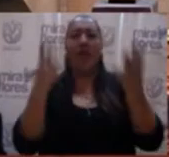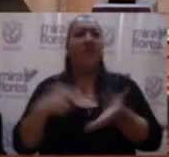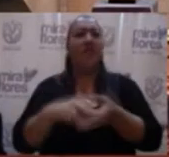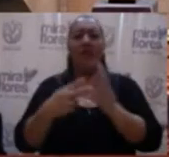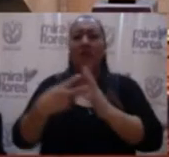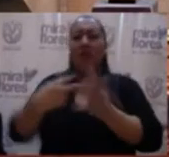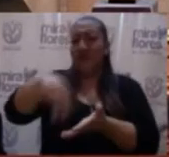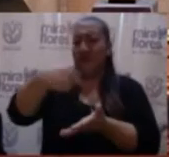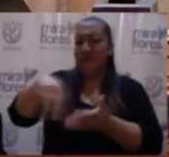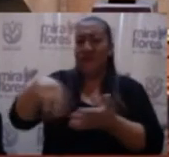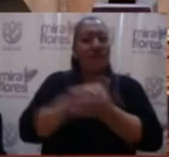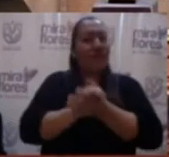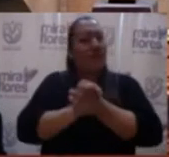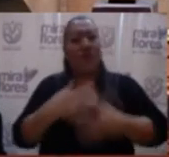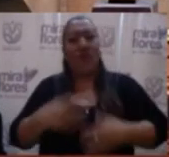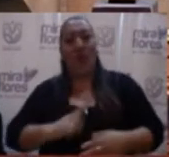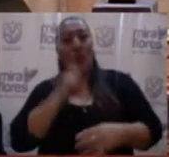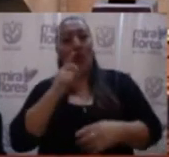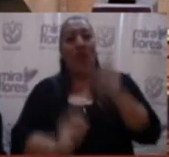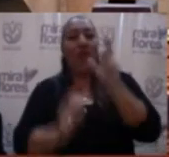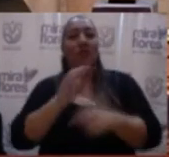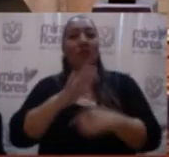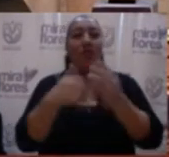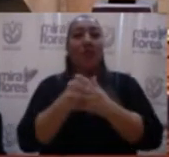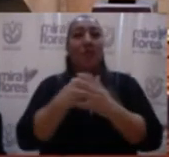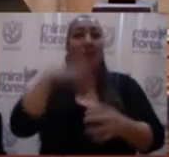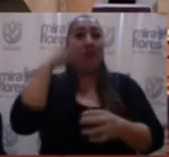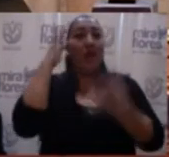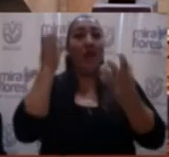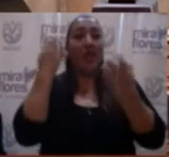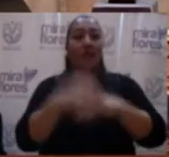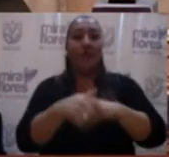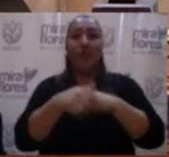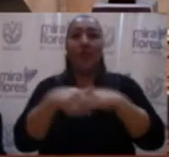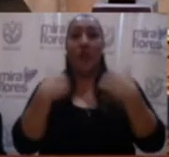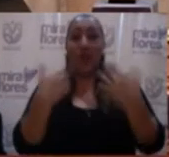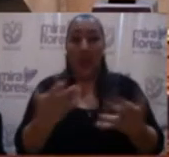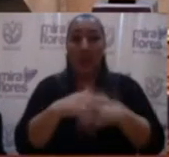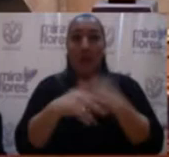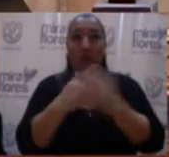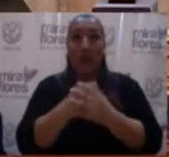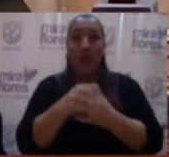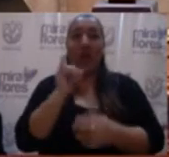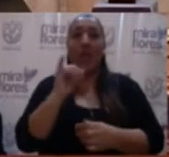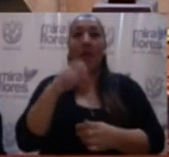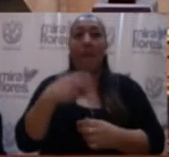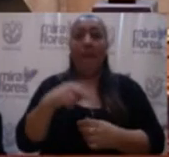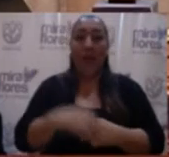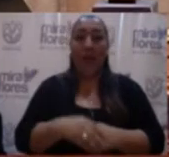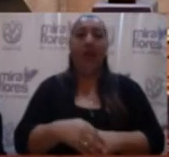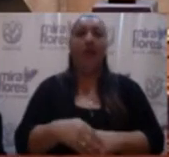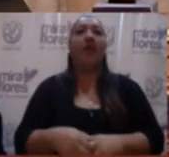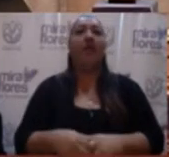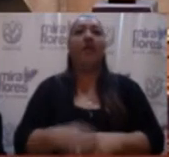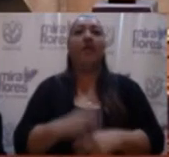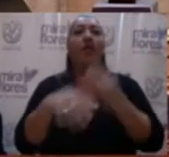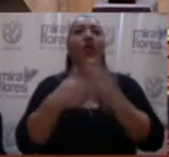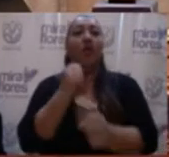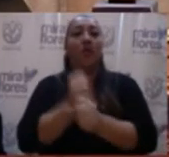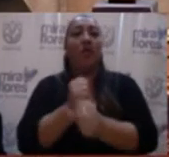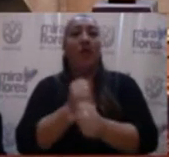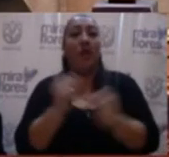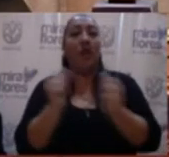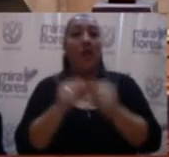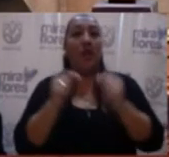y orgullo para Miraflores y los miraflorinos. Quiero saludar a la gerencia de sistemas, al señor Eric Peña, y a todos los que día a día trabajan por poner